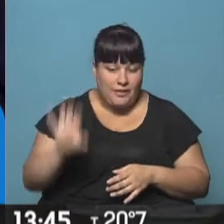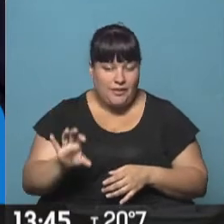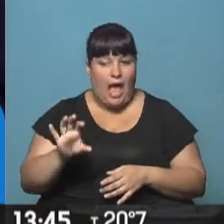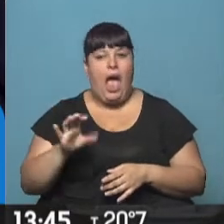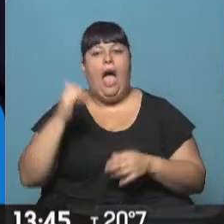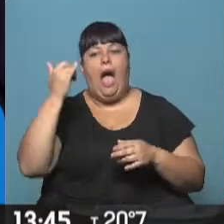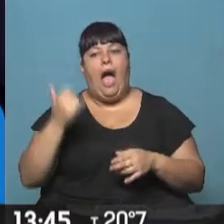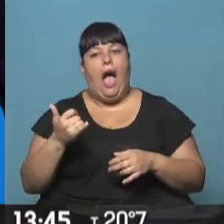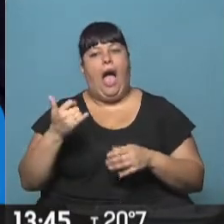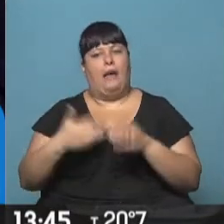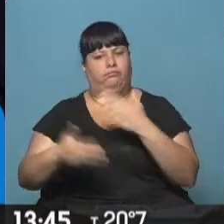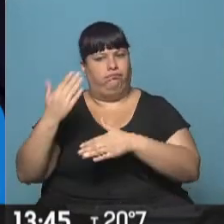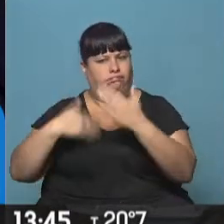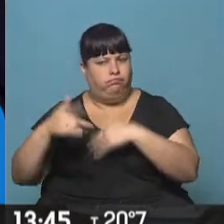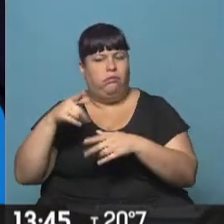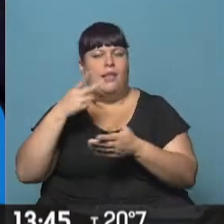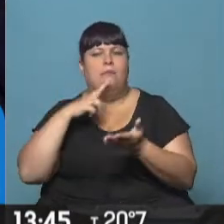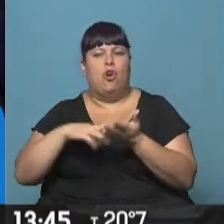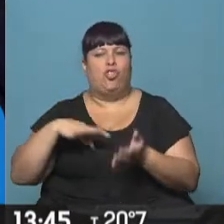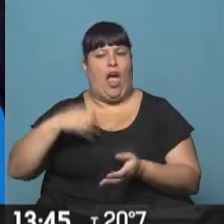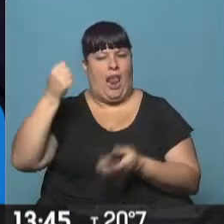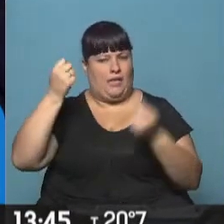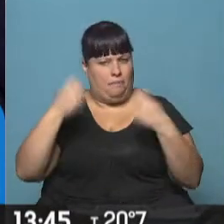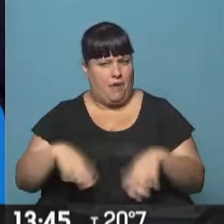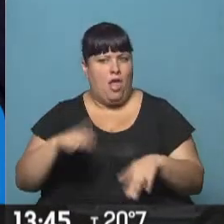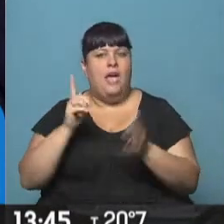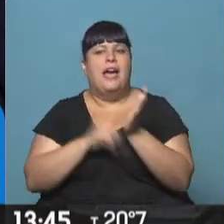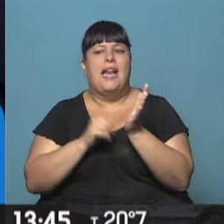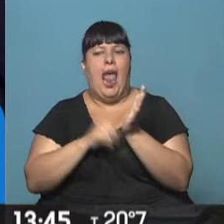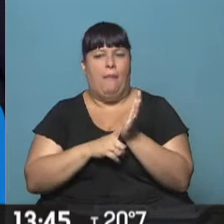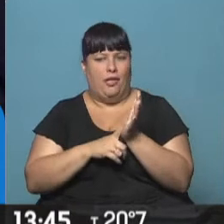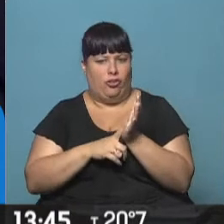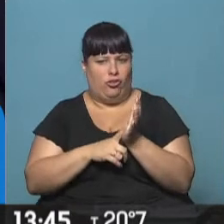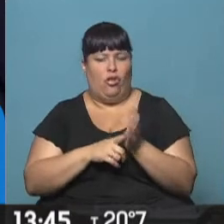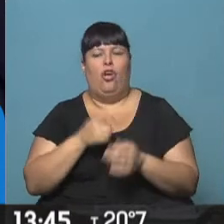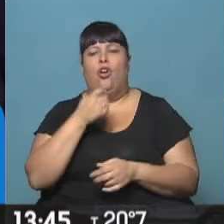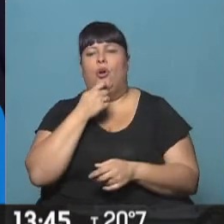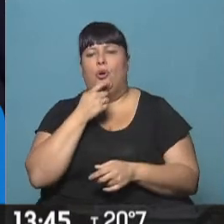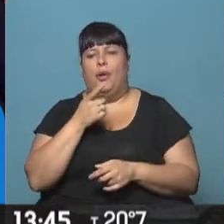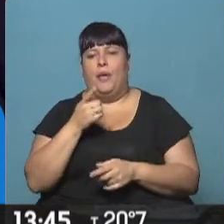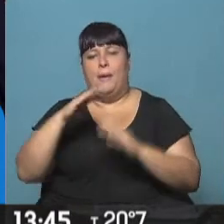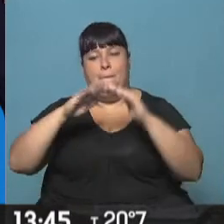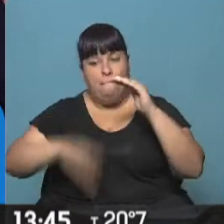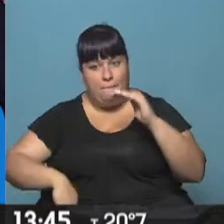están efectuando detracciones del impuesto a las ganancias por reglamentaciones inferiores a la ley